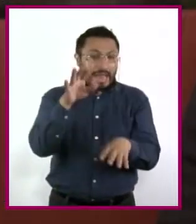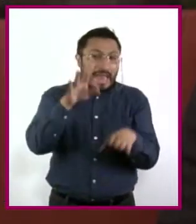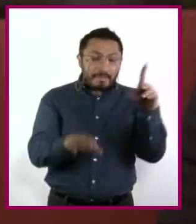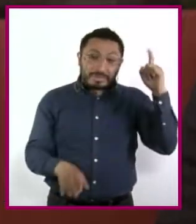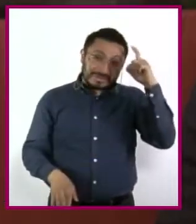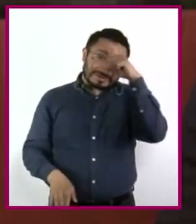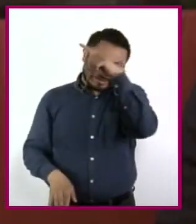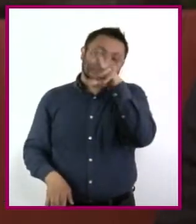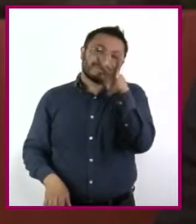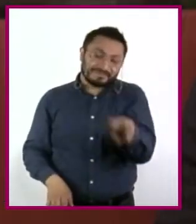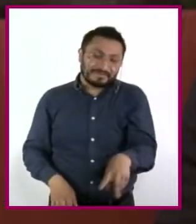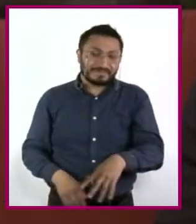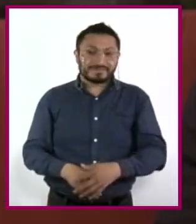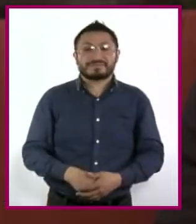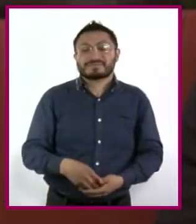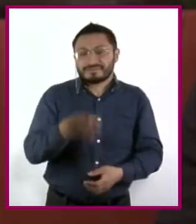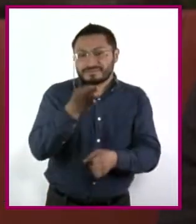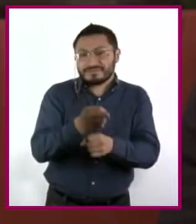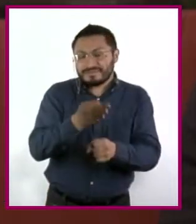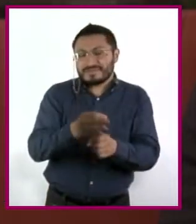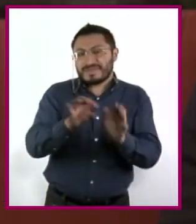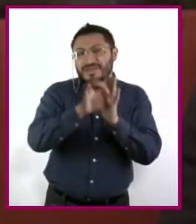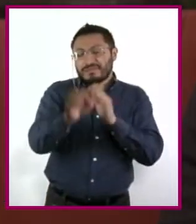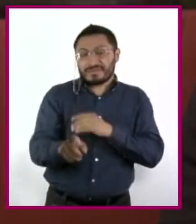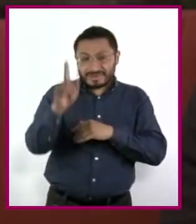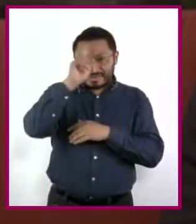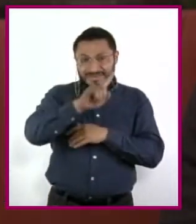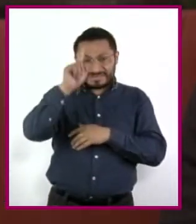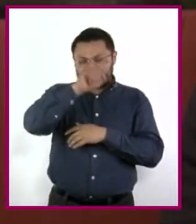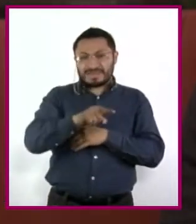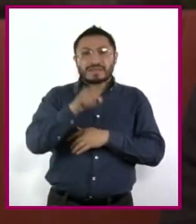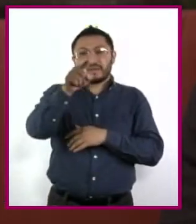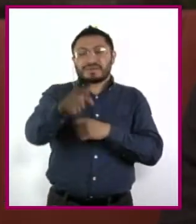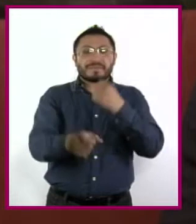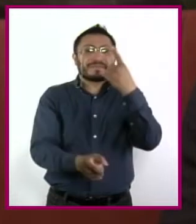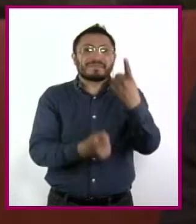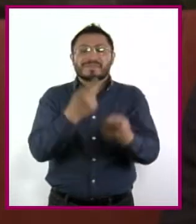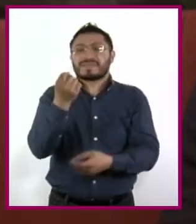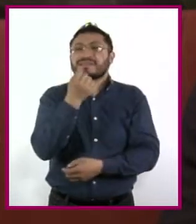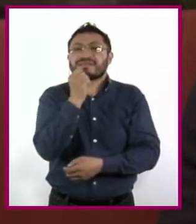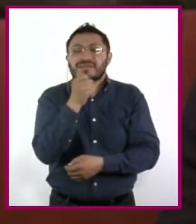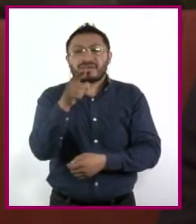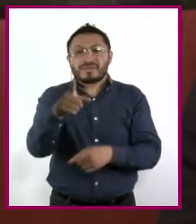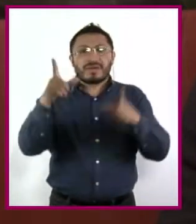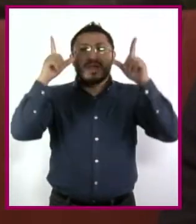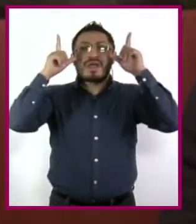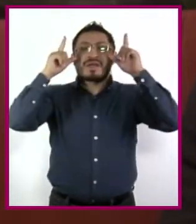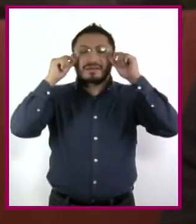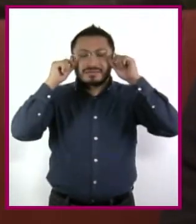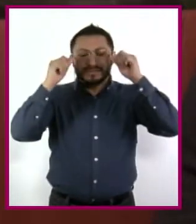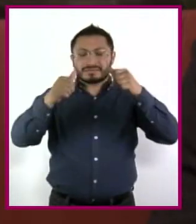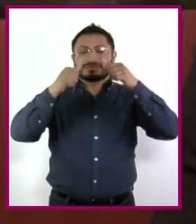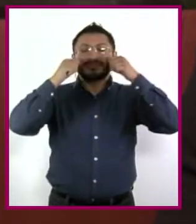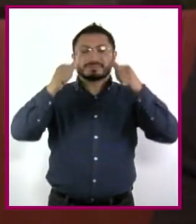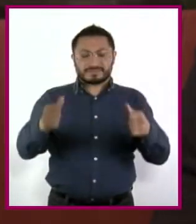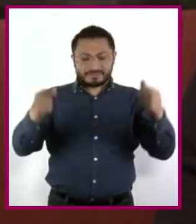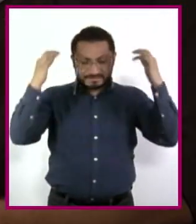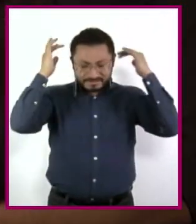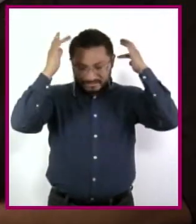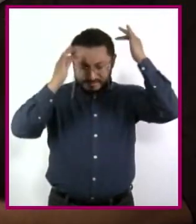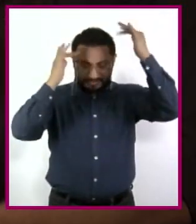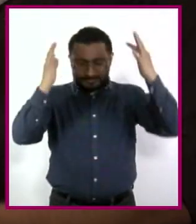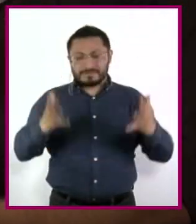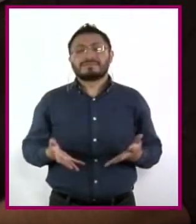En estos momentos te recomendamos dedicarle unos segundos a cerrar los ojos y enfocarte en las sensaciones del